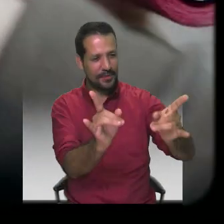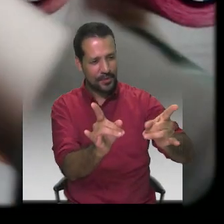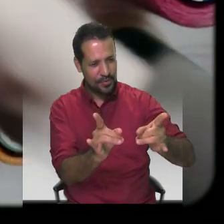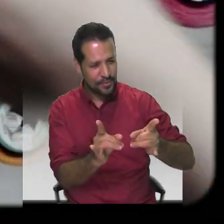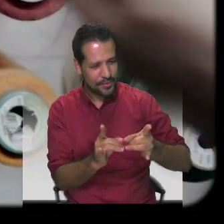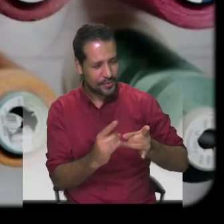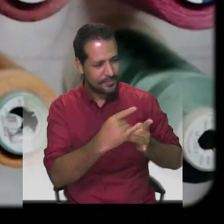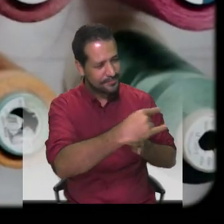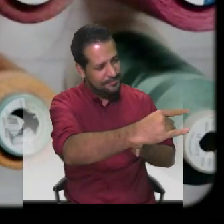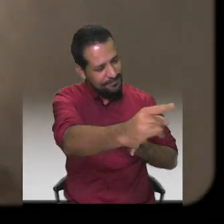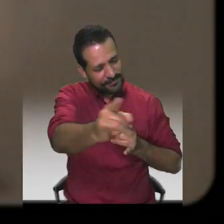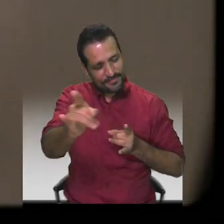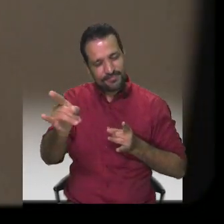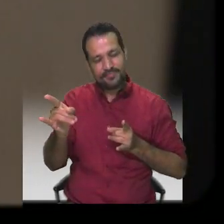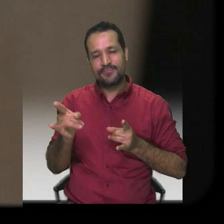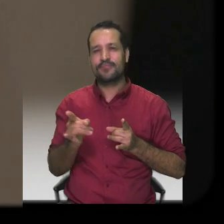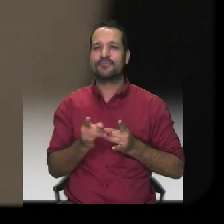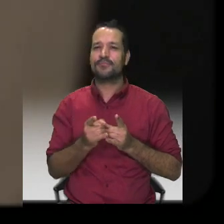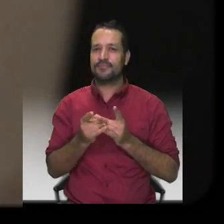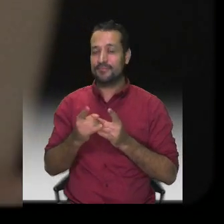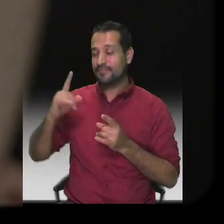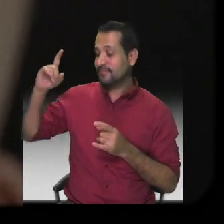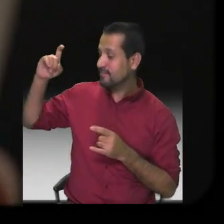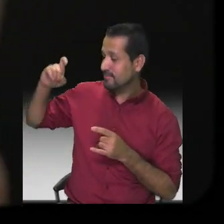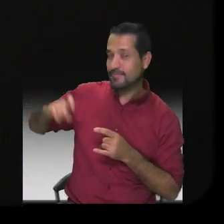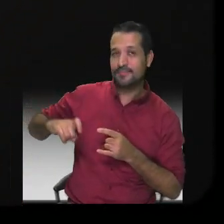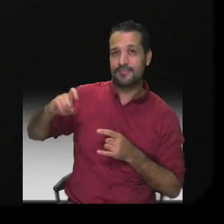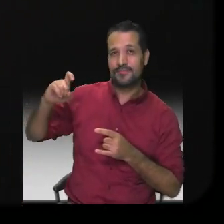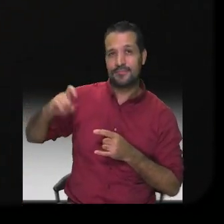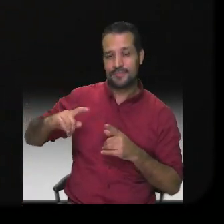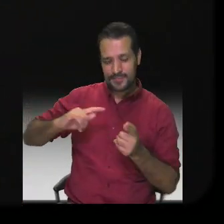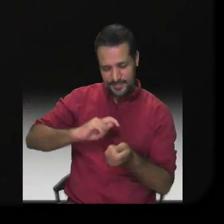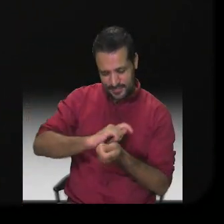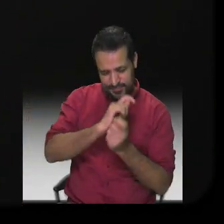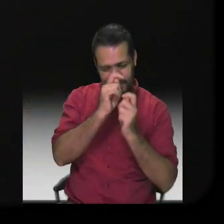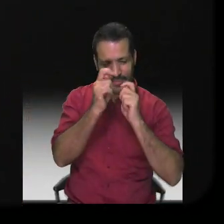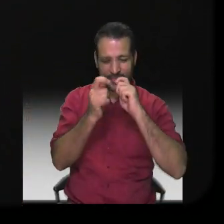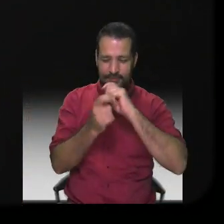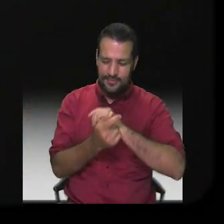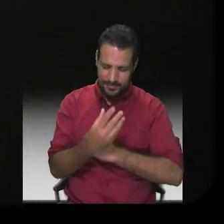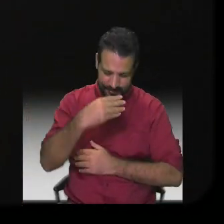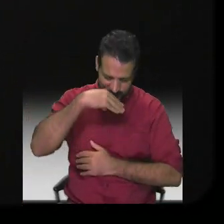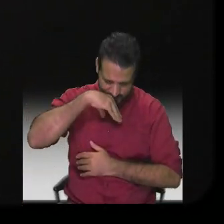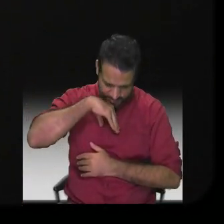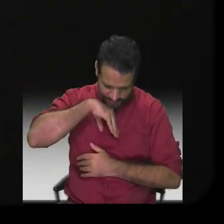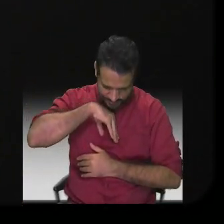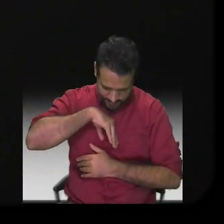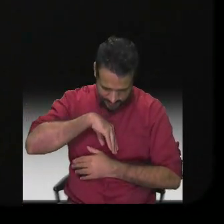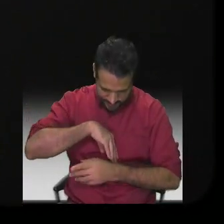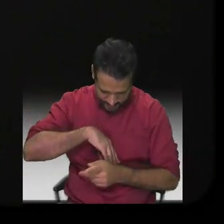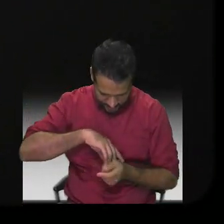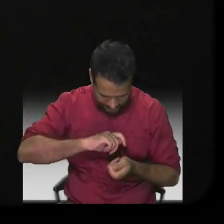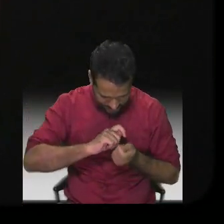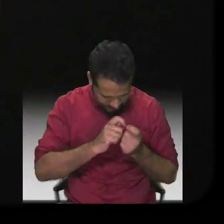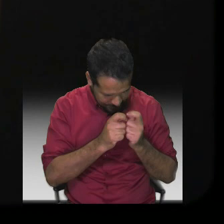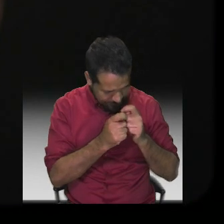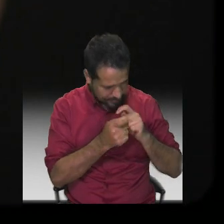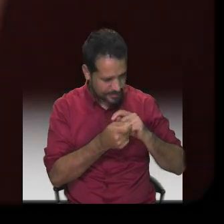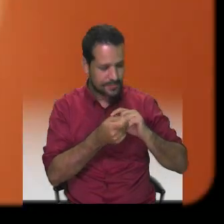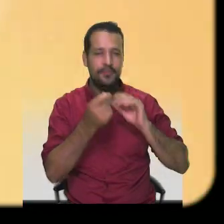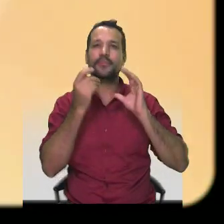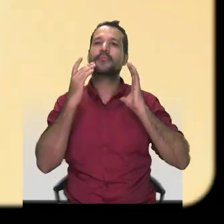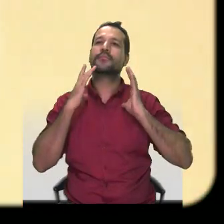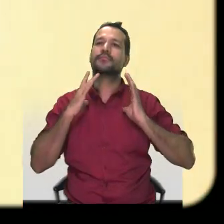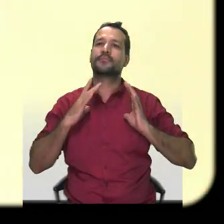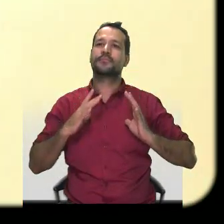conectan con nuevos ciclos. Es necesario entonces un cambio profundo al interior que permita la evolución para transformar el exterior desde